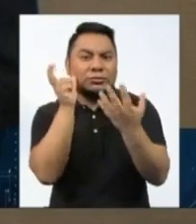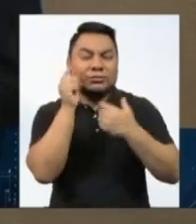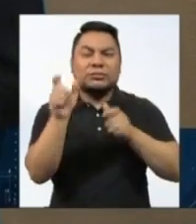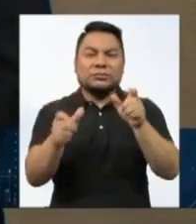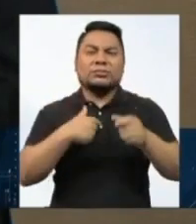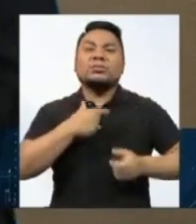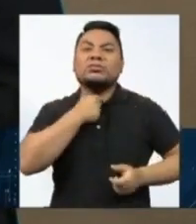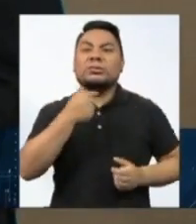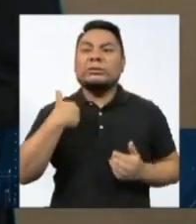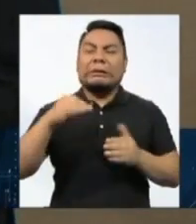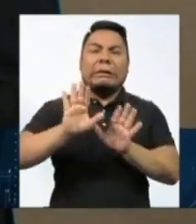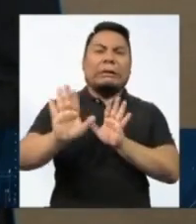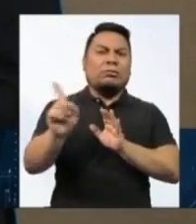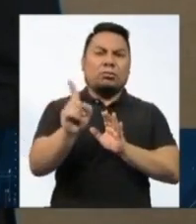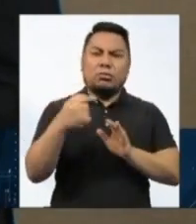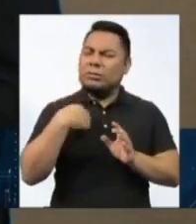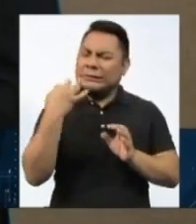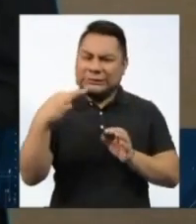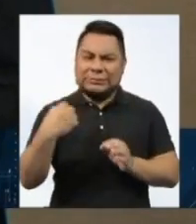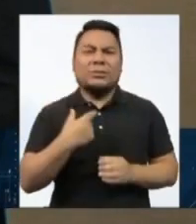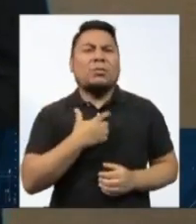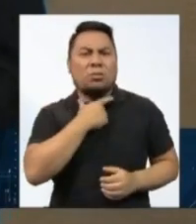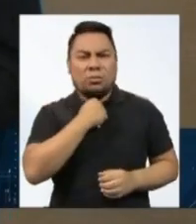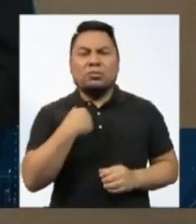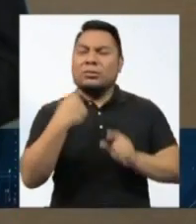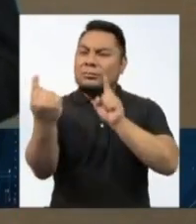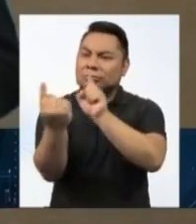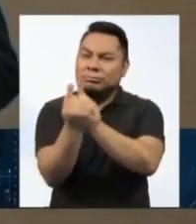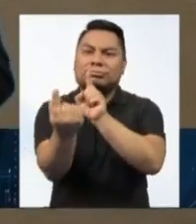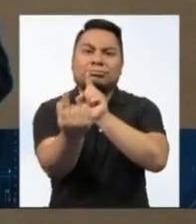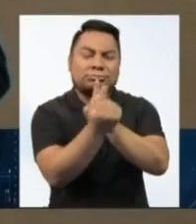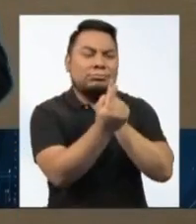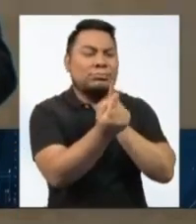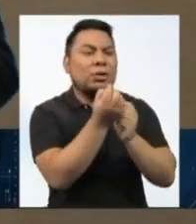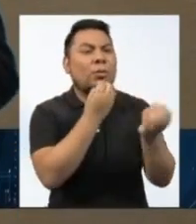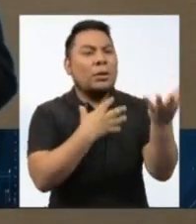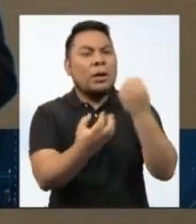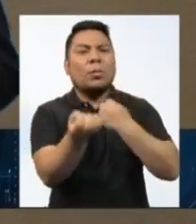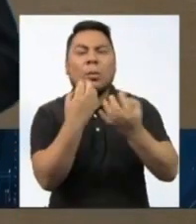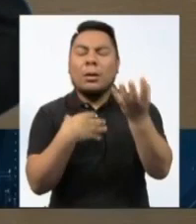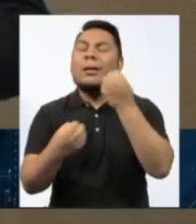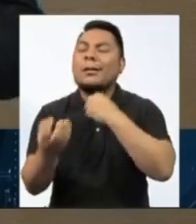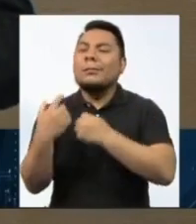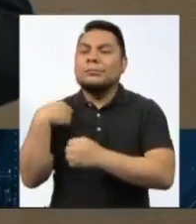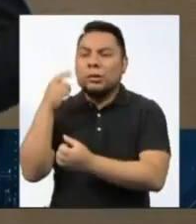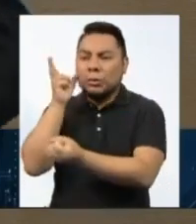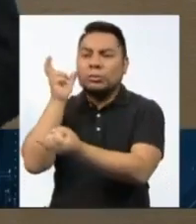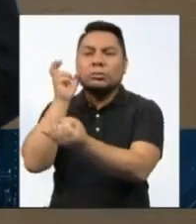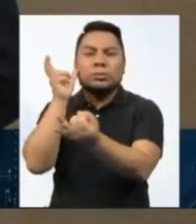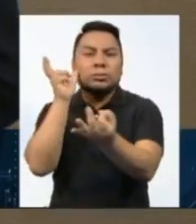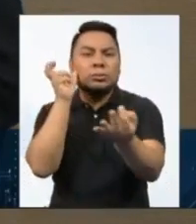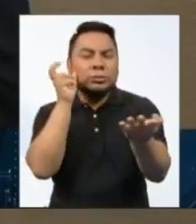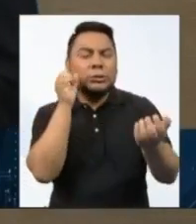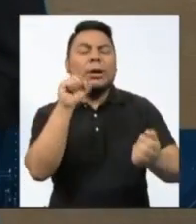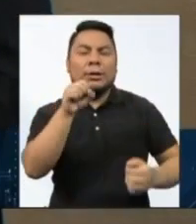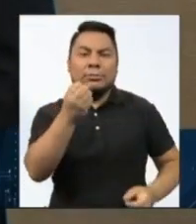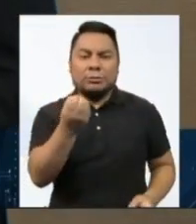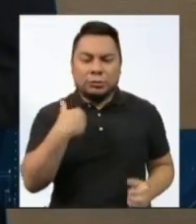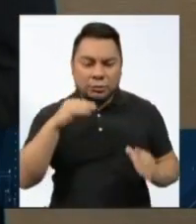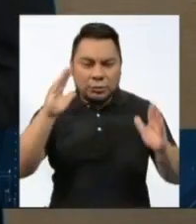gusta que me reclamen las faltas, las necesidades que tiene para inmediatamente buscar la forma de